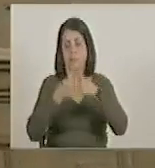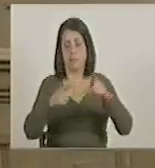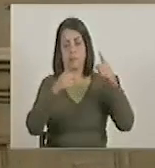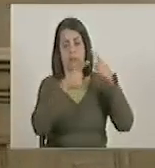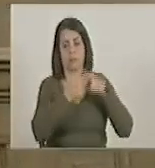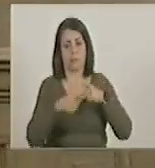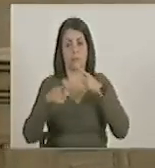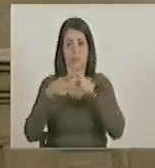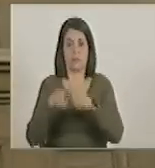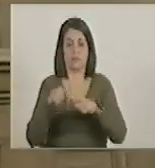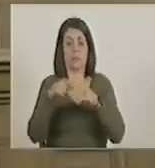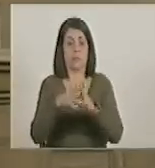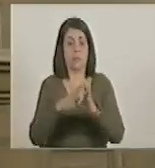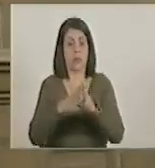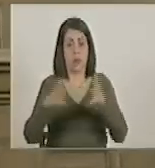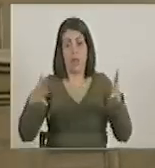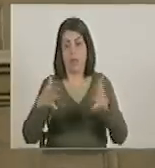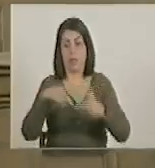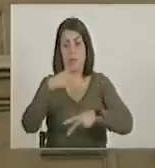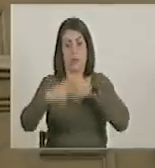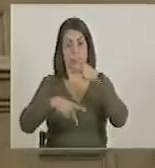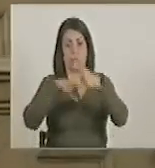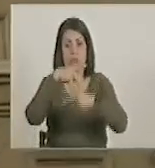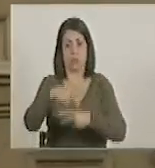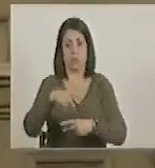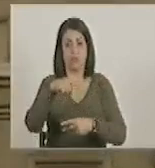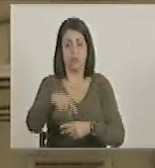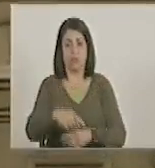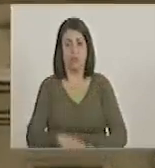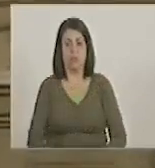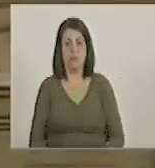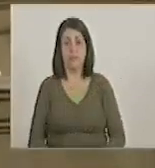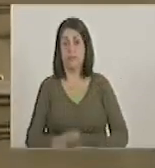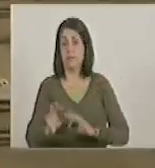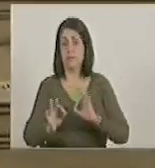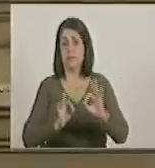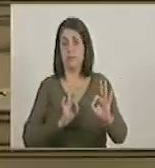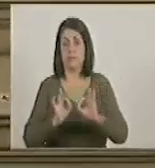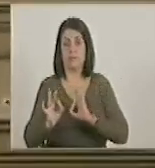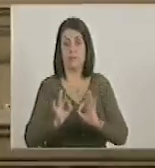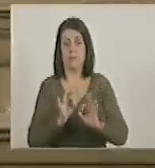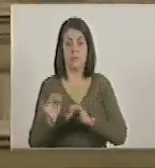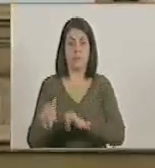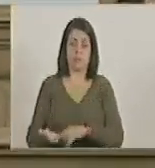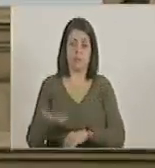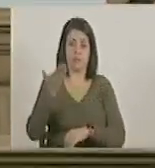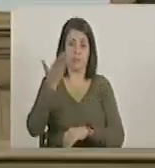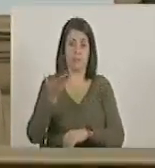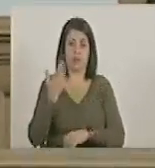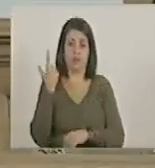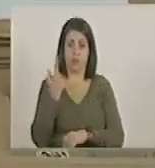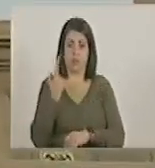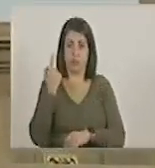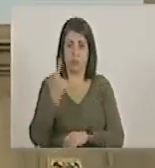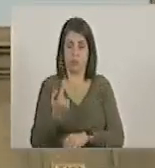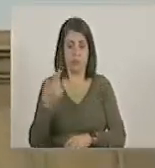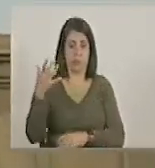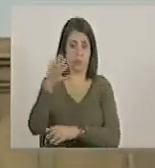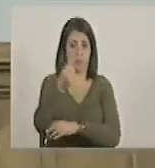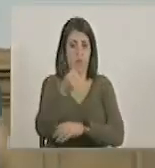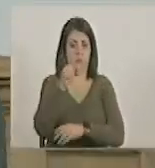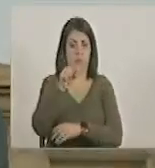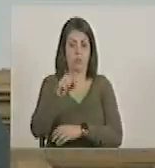diversificado, con una alta productividad y con una capacidad muy significativa, no solamente de